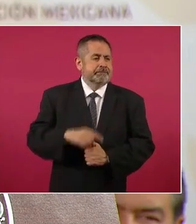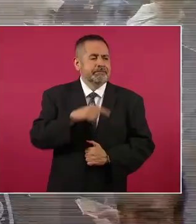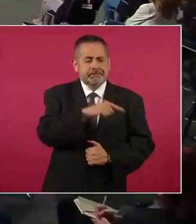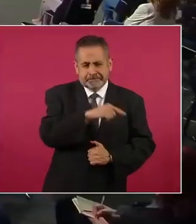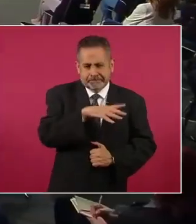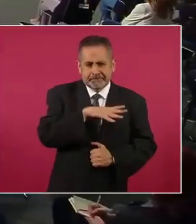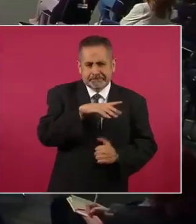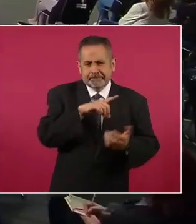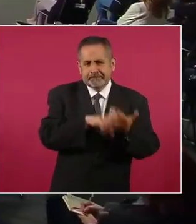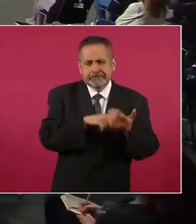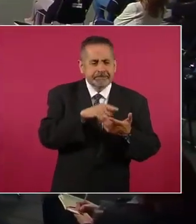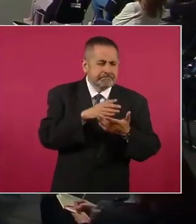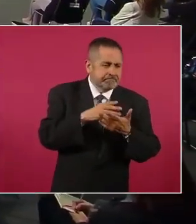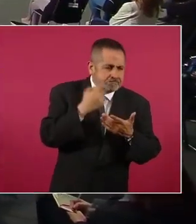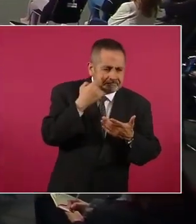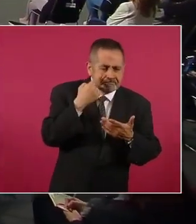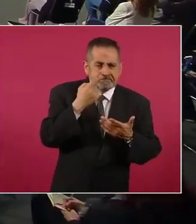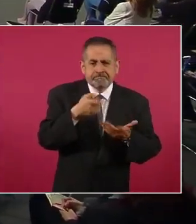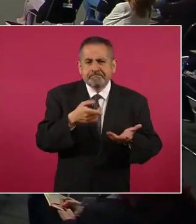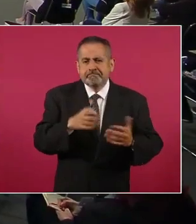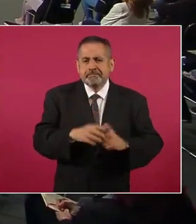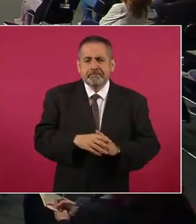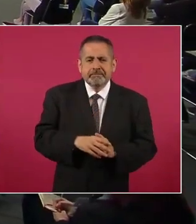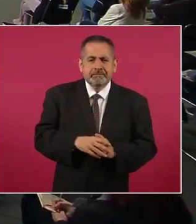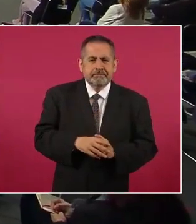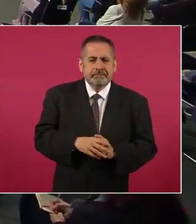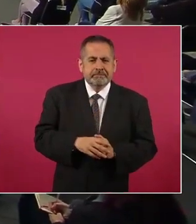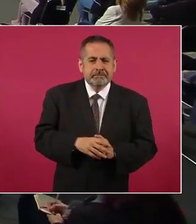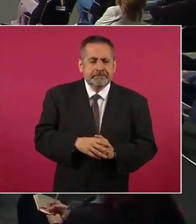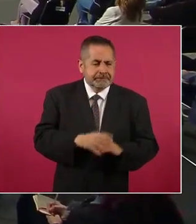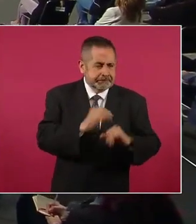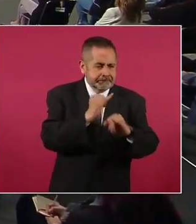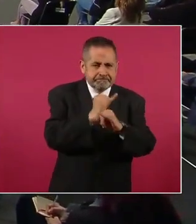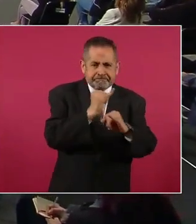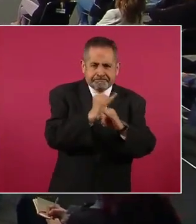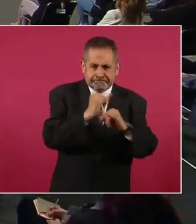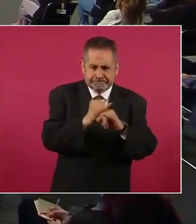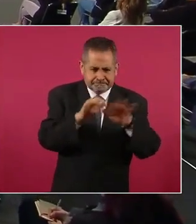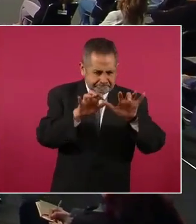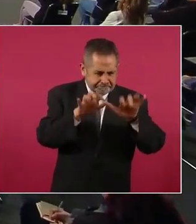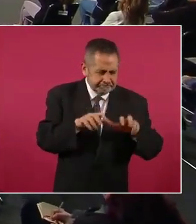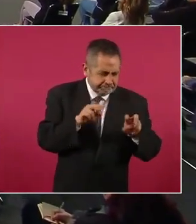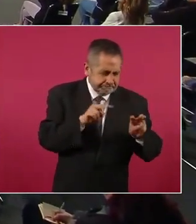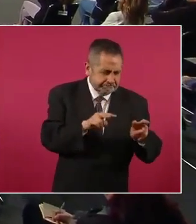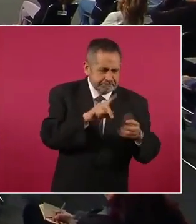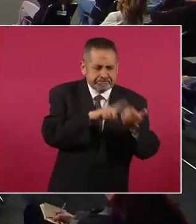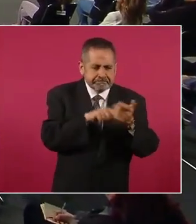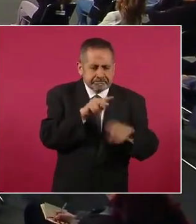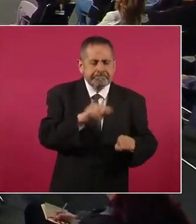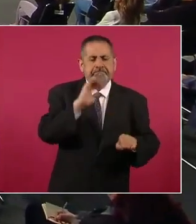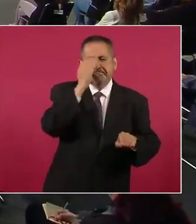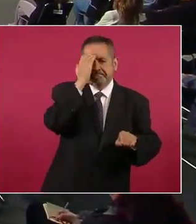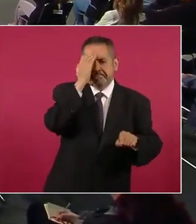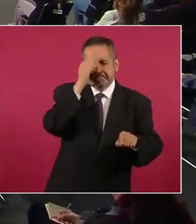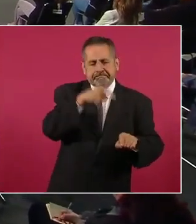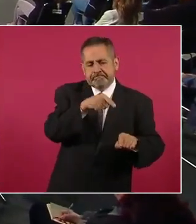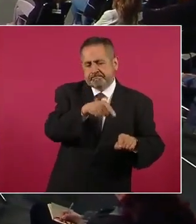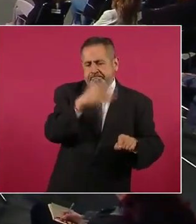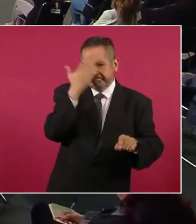al internet, los que